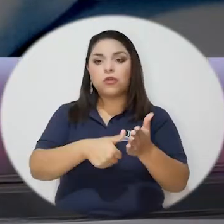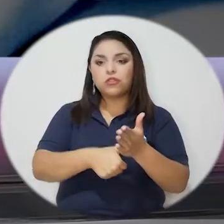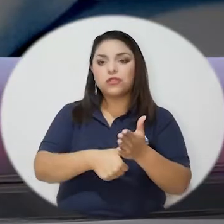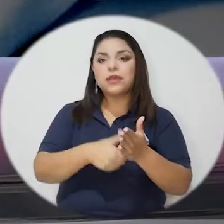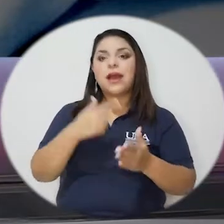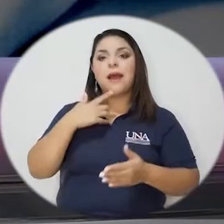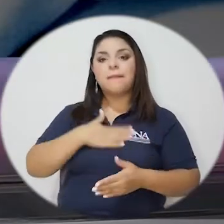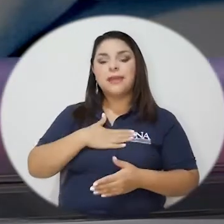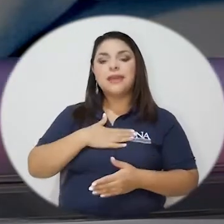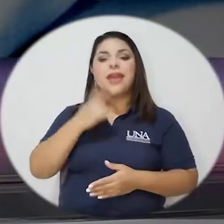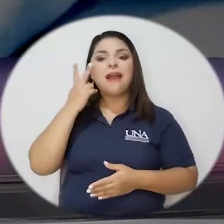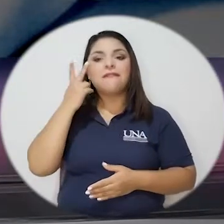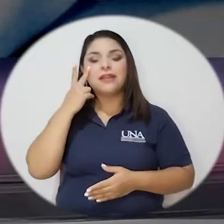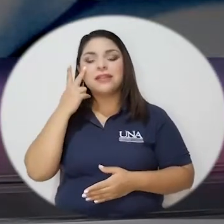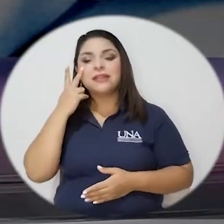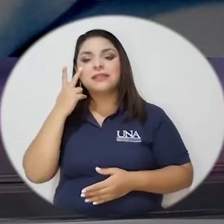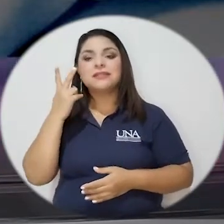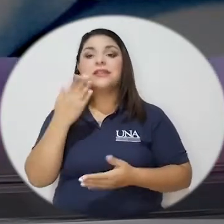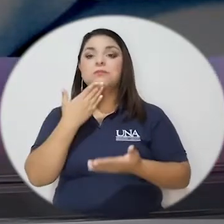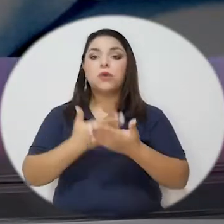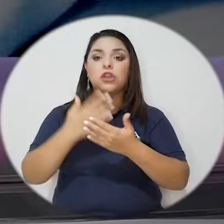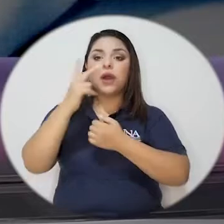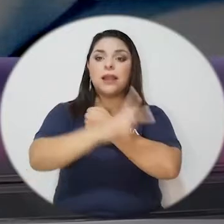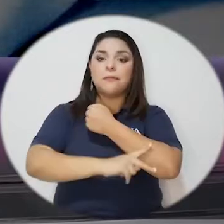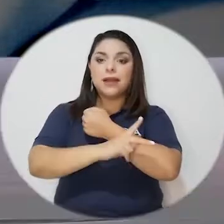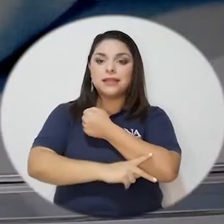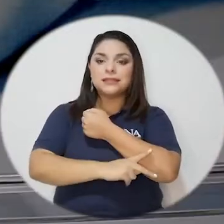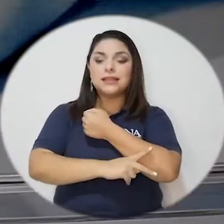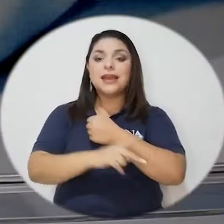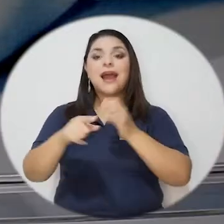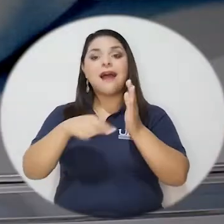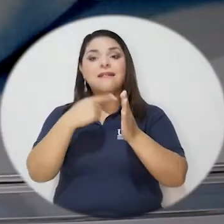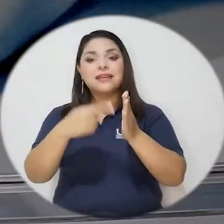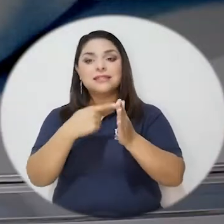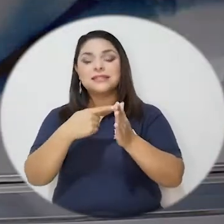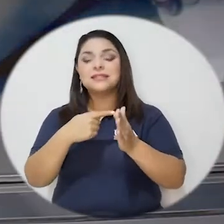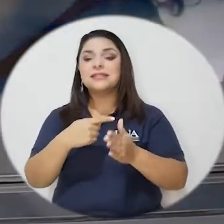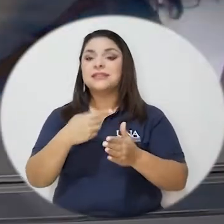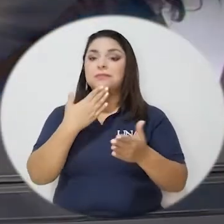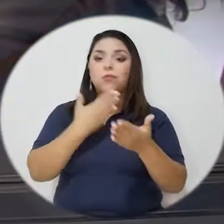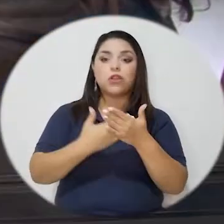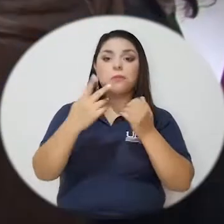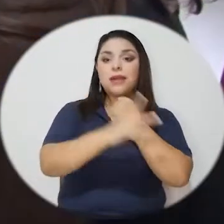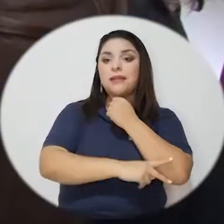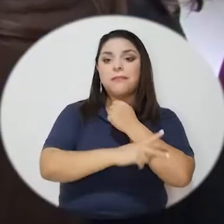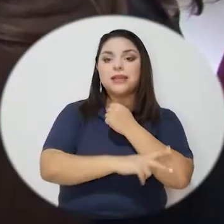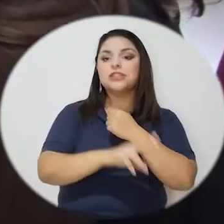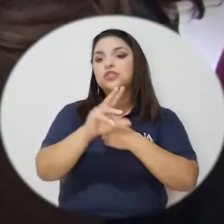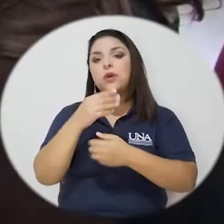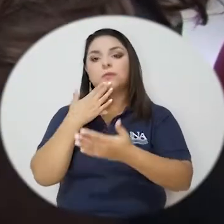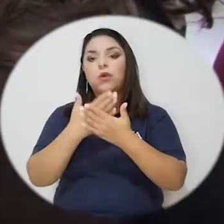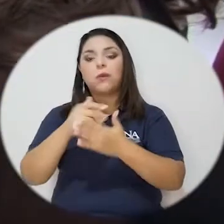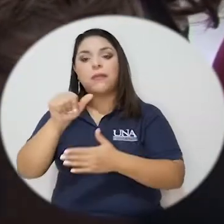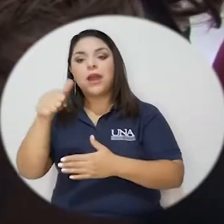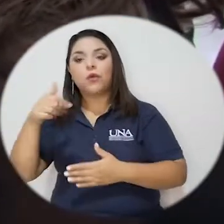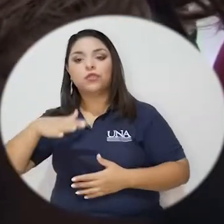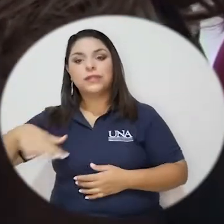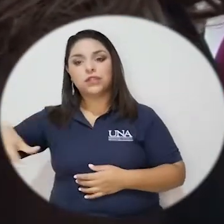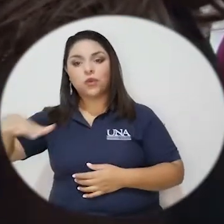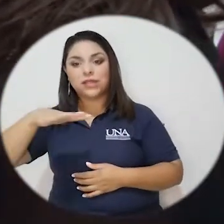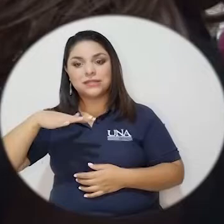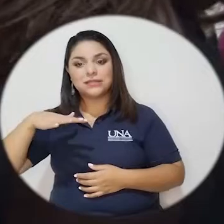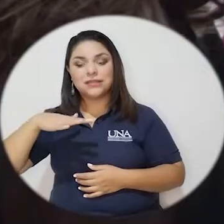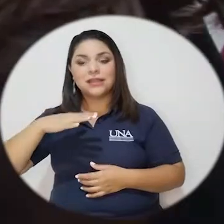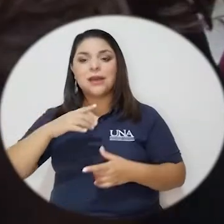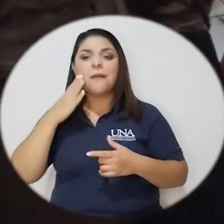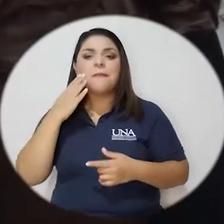no, Sí. y si realmente es bueno para el país. Y a veces lo que es bueno para el país no es bueno para los intereses de ciertos sectores, o sea, porque el problema del modelo de desarrollo